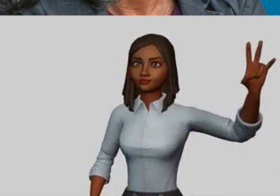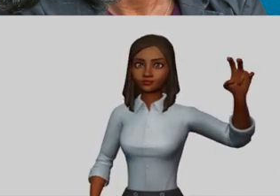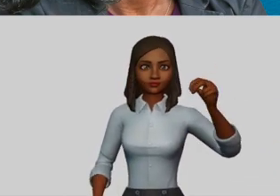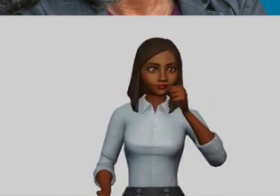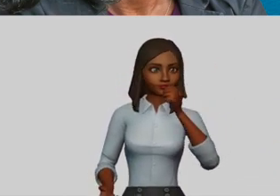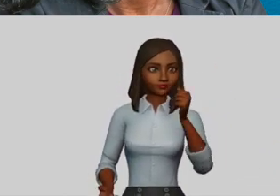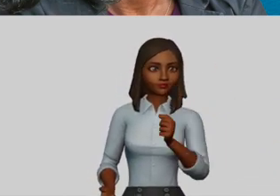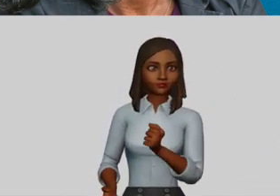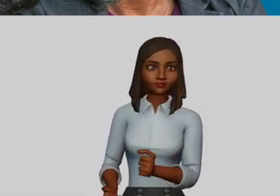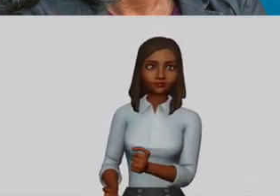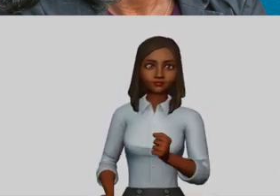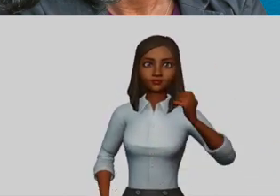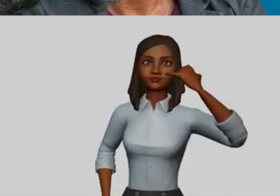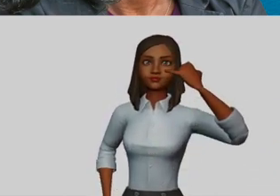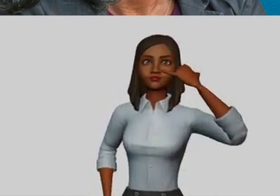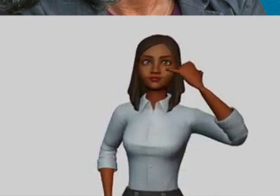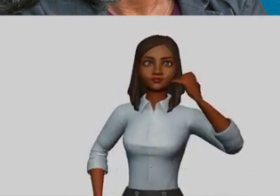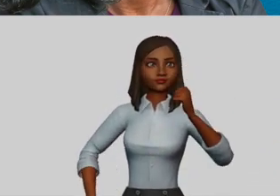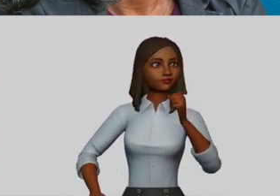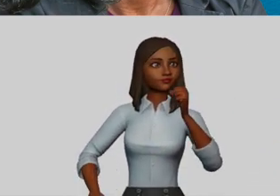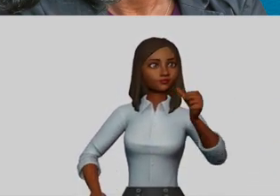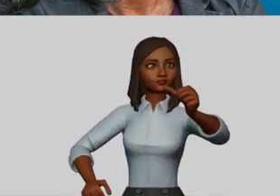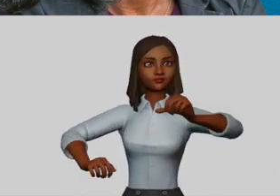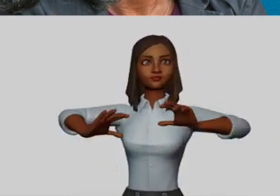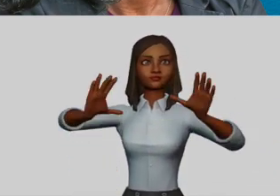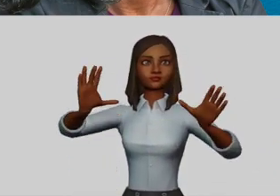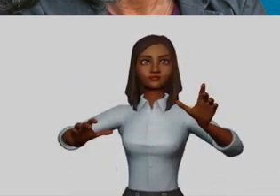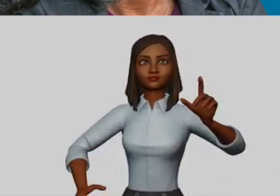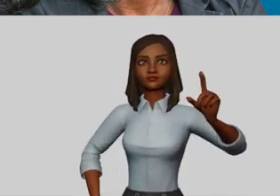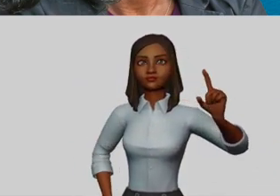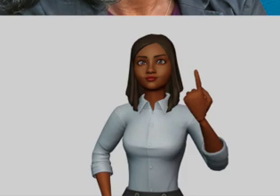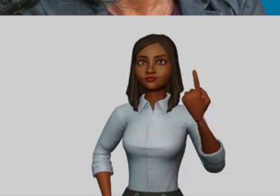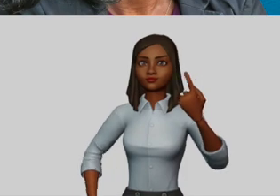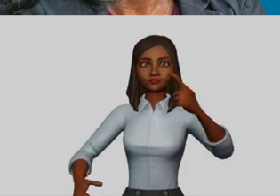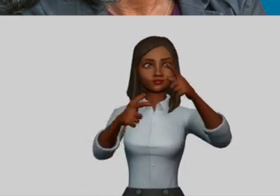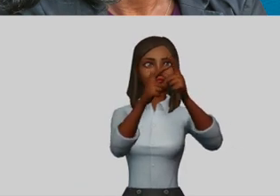bien difícil entender eso si uno no se expone,